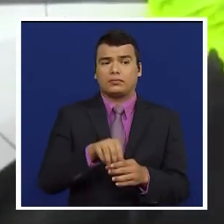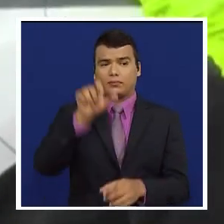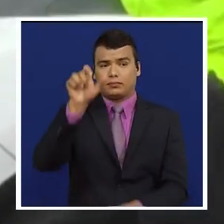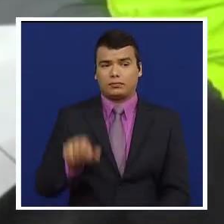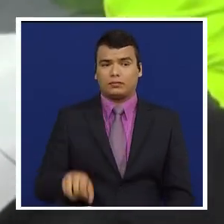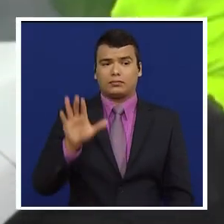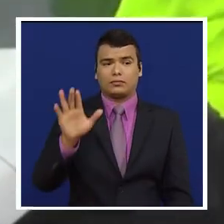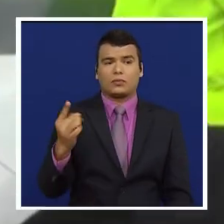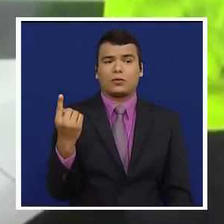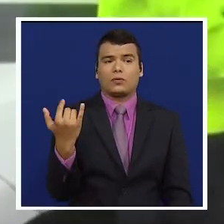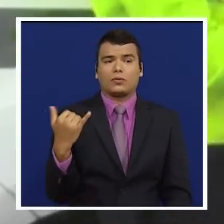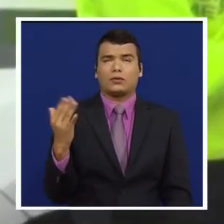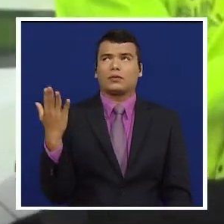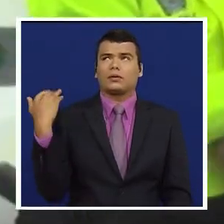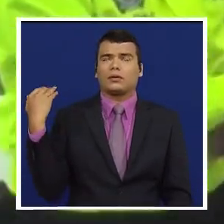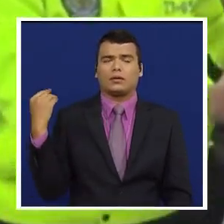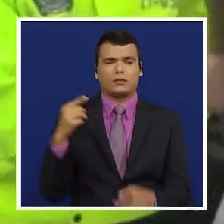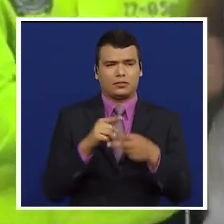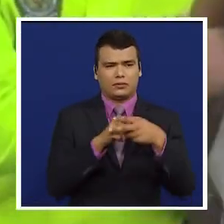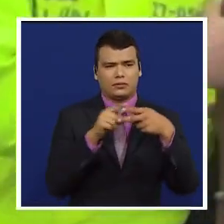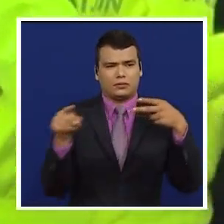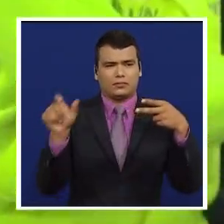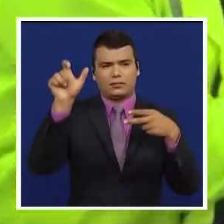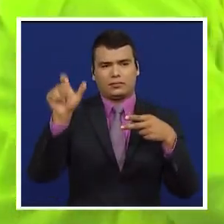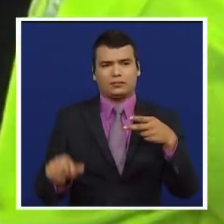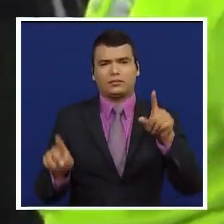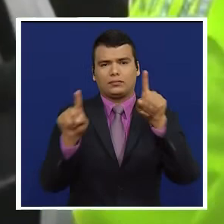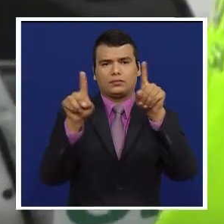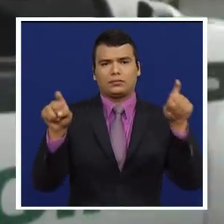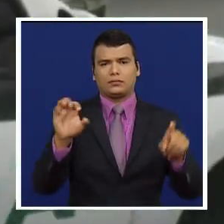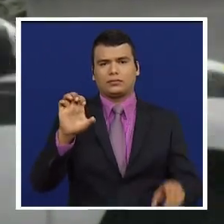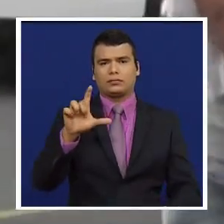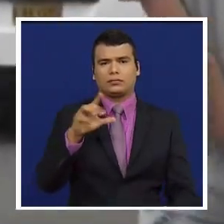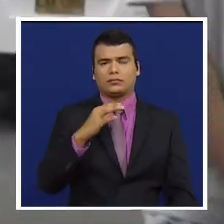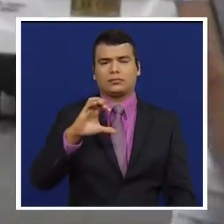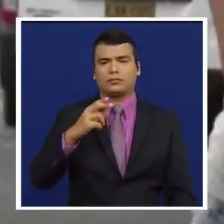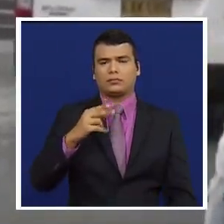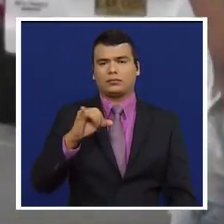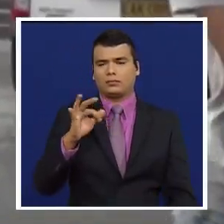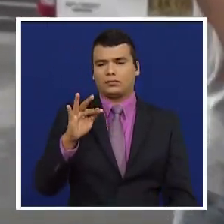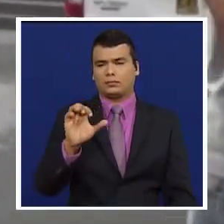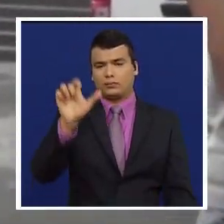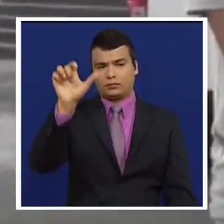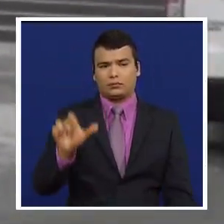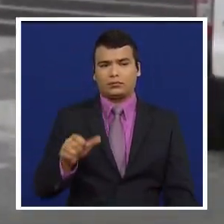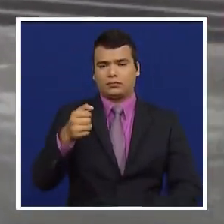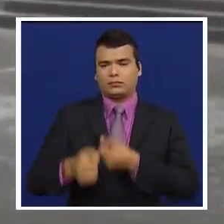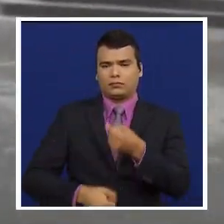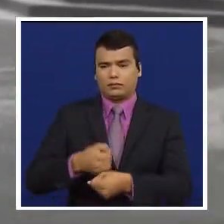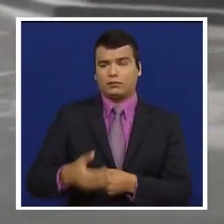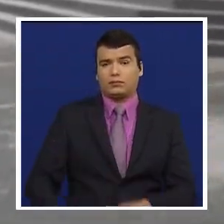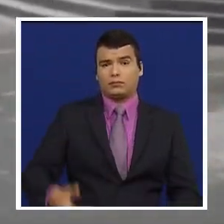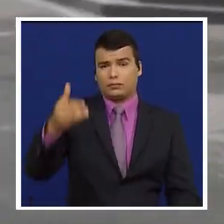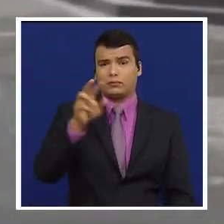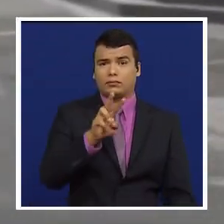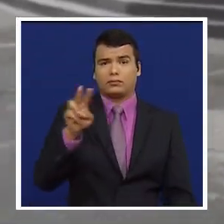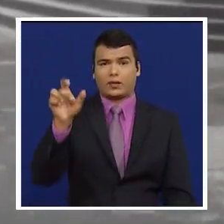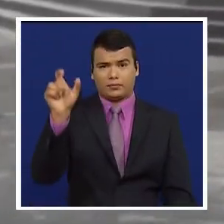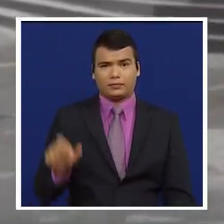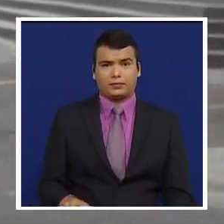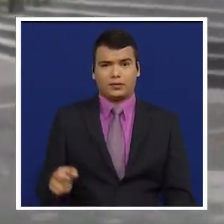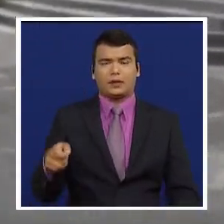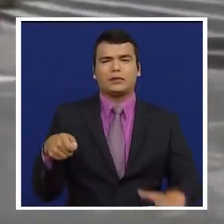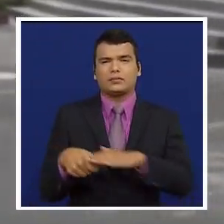el único. Tan solo hace un par de semanas la captura de alias El Chiste, un joven de 22 años al cual también se le acusa de ser el responsable